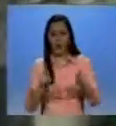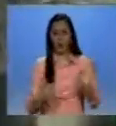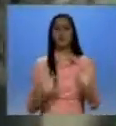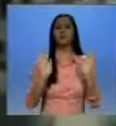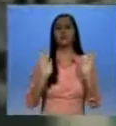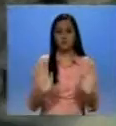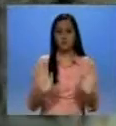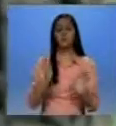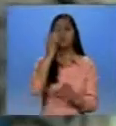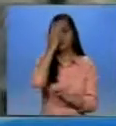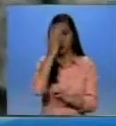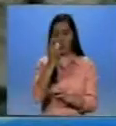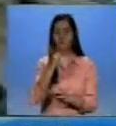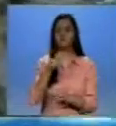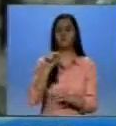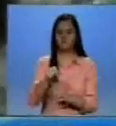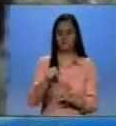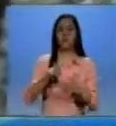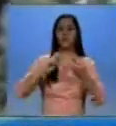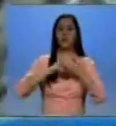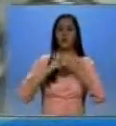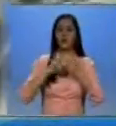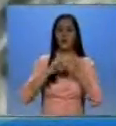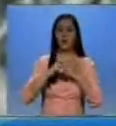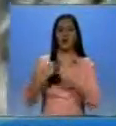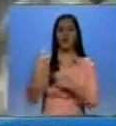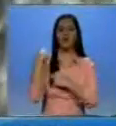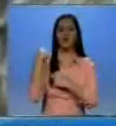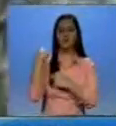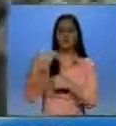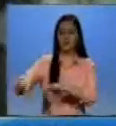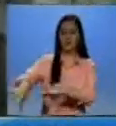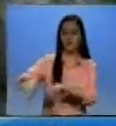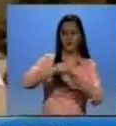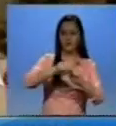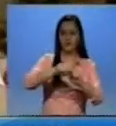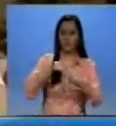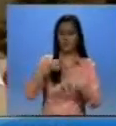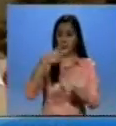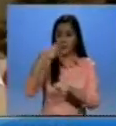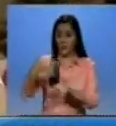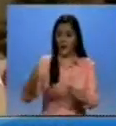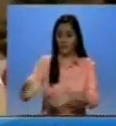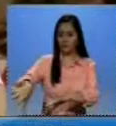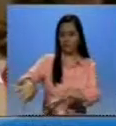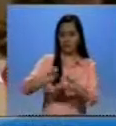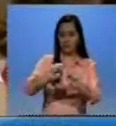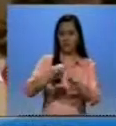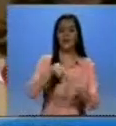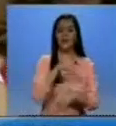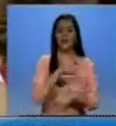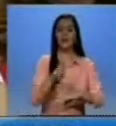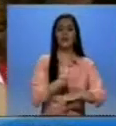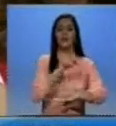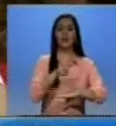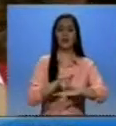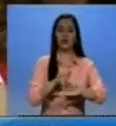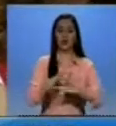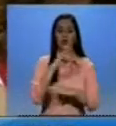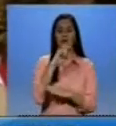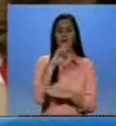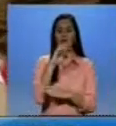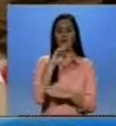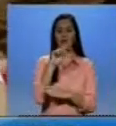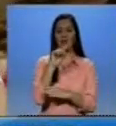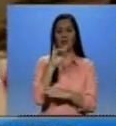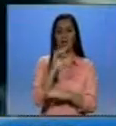los responsables de los delitos cometidos en flagrancia. Analizando el tema, el director encargado de la DIRNEA habló sobre cómo